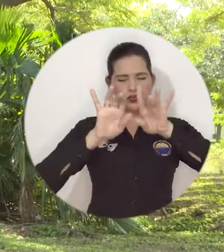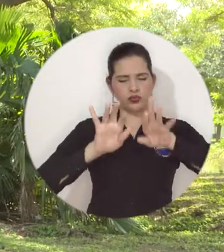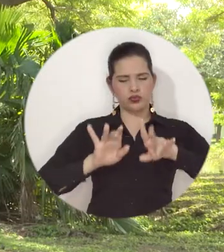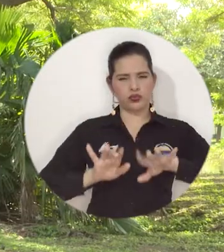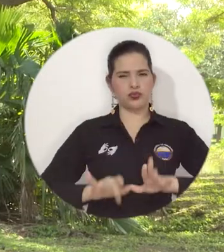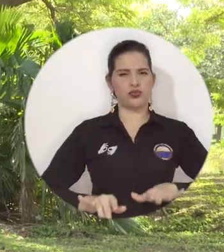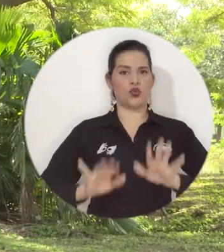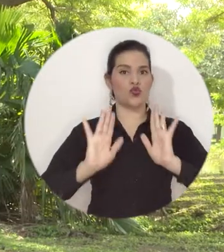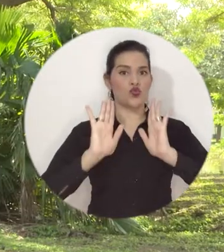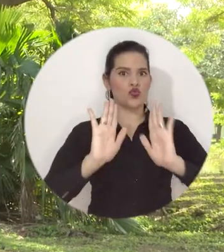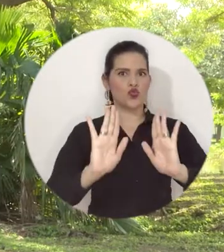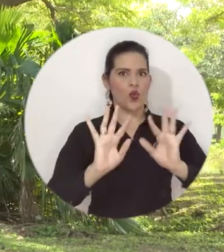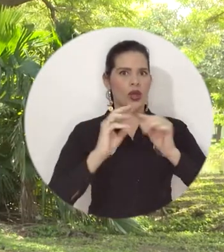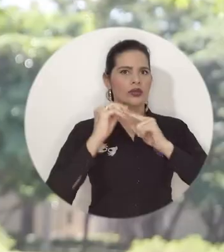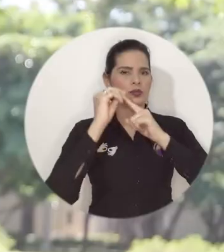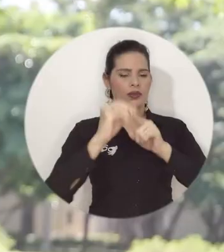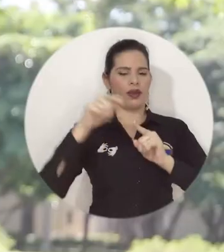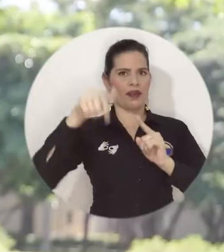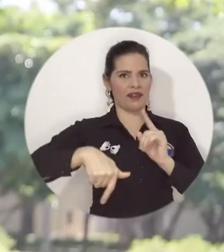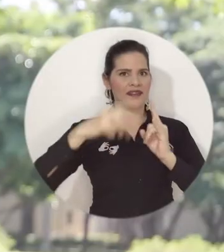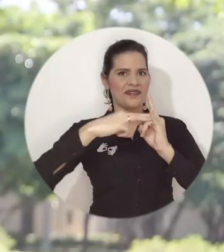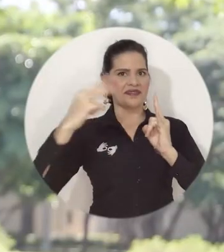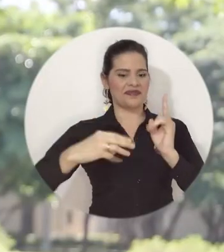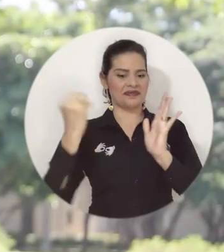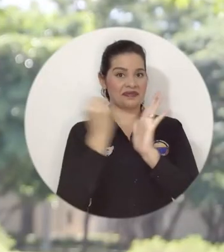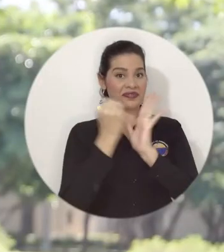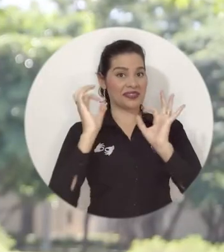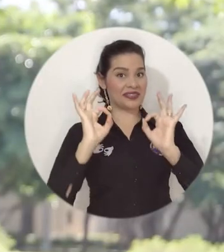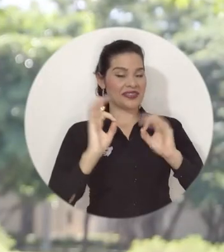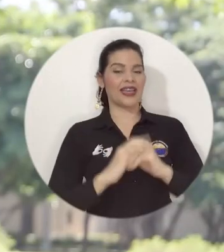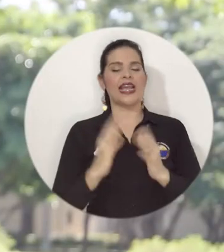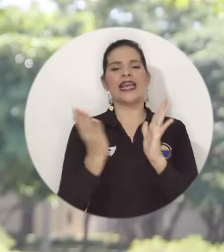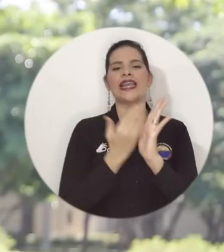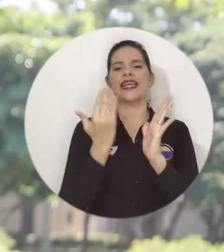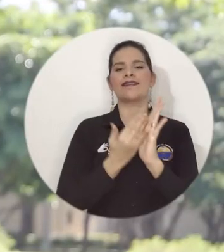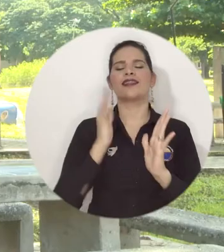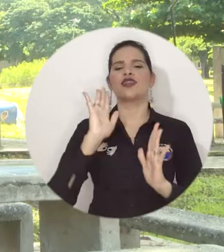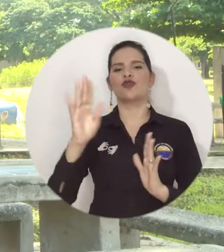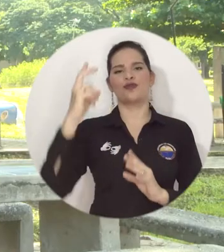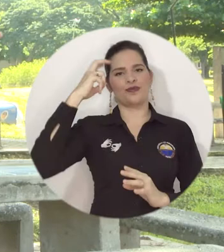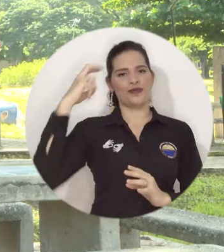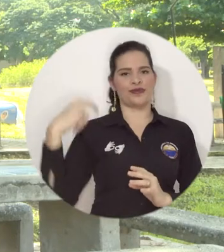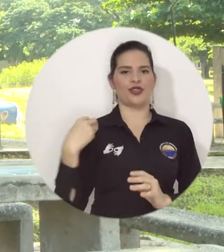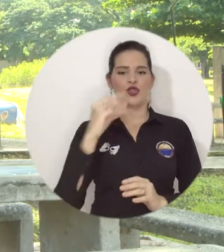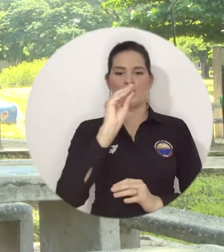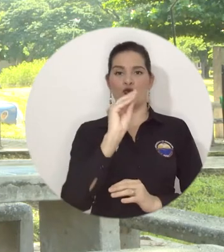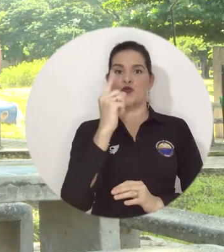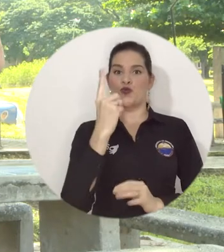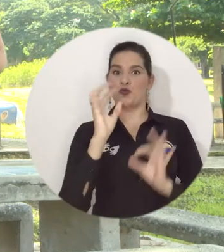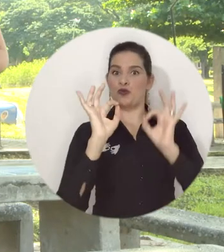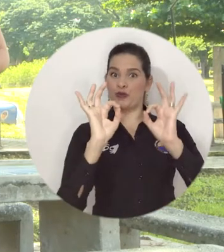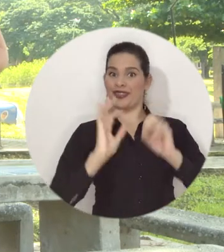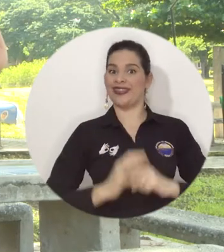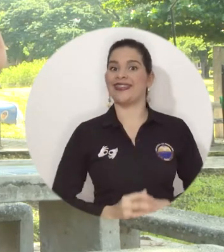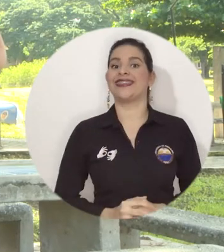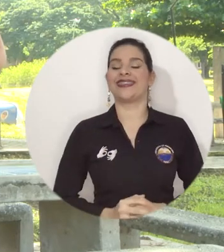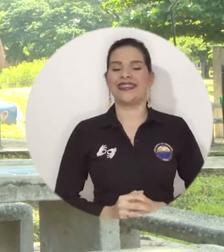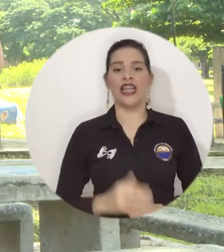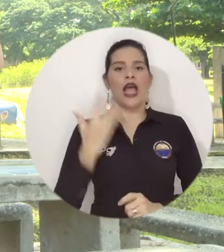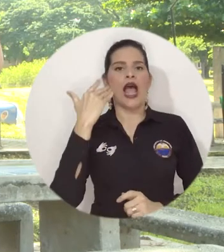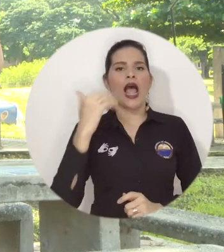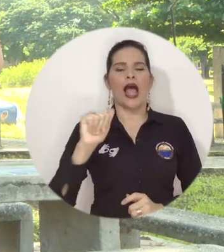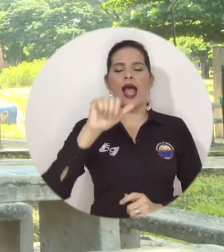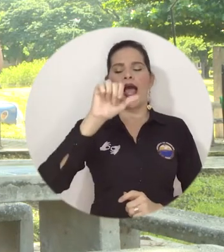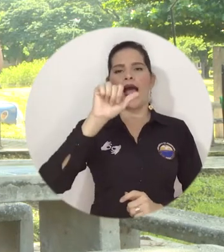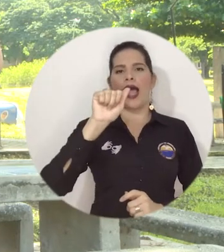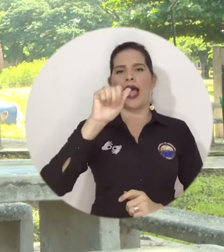Artículo científico con sello Unimagdalena fue publicado en revista Elsevier Q1. La doctora Amanda Vargas, docente e